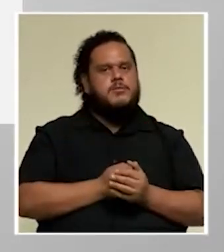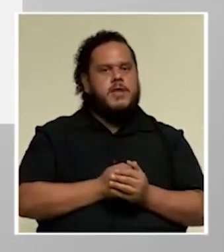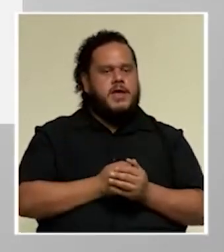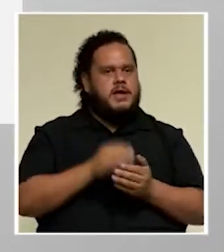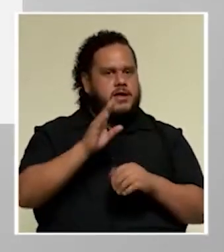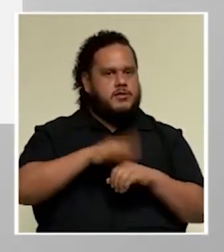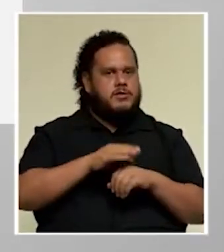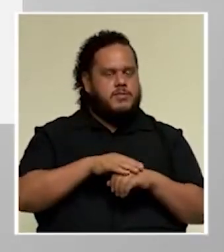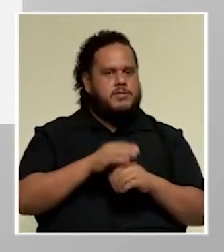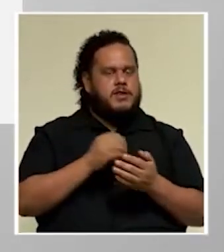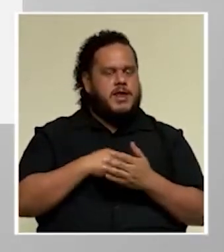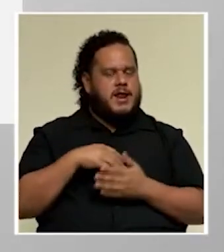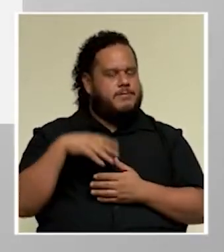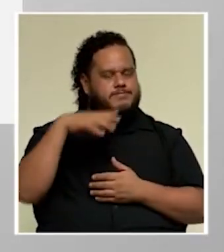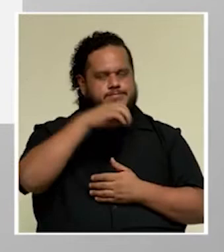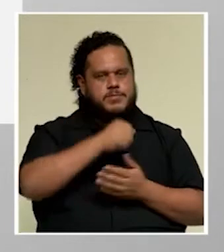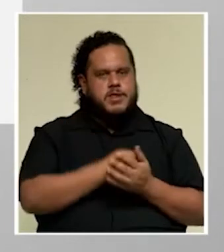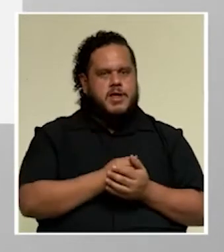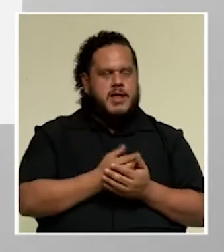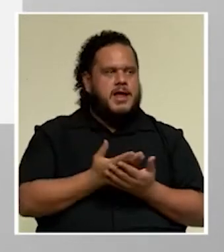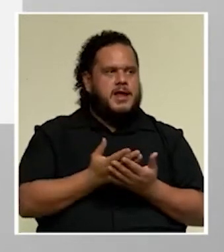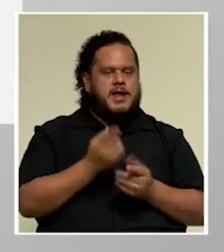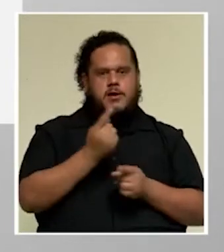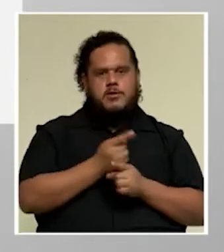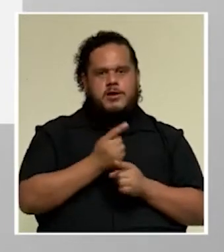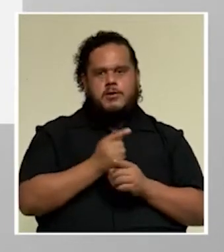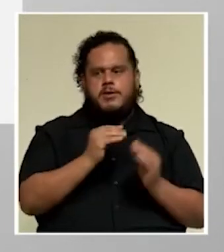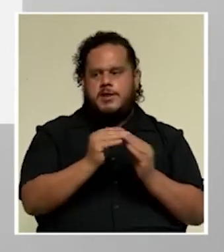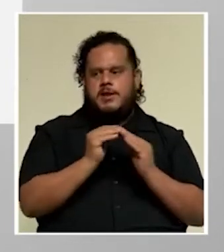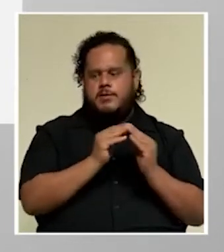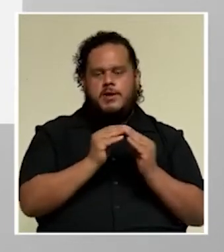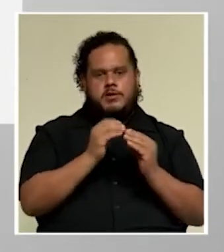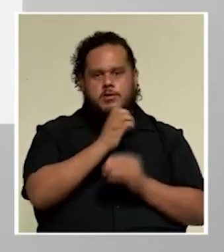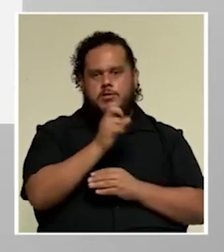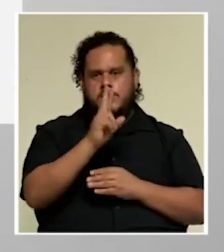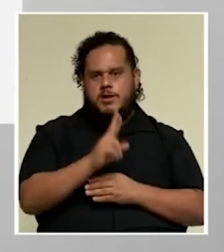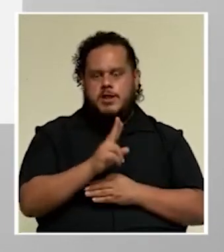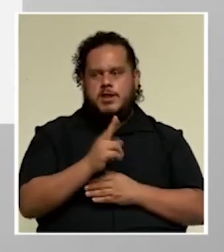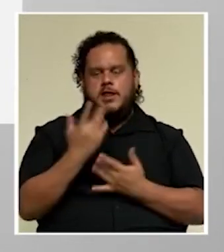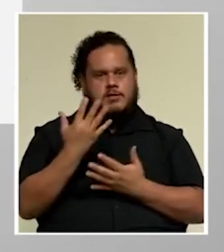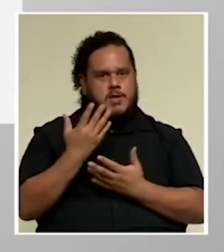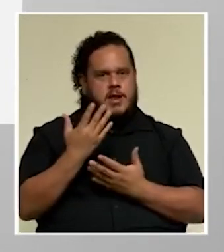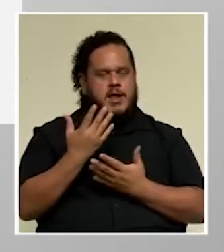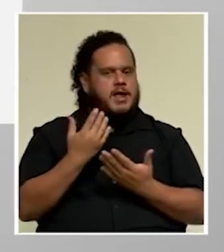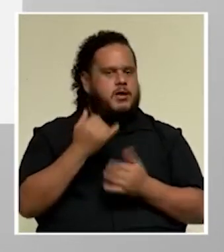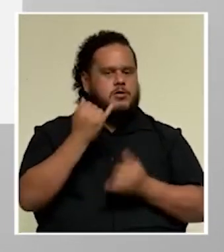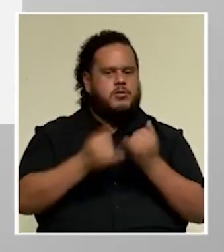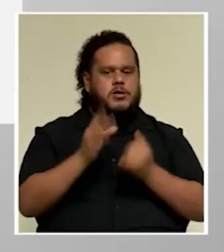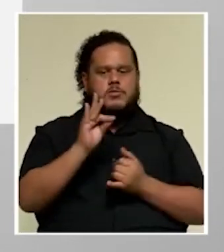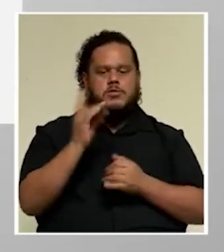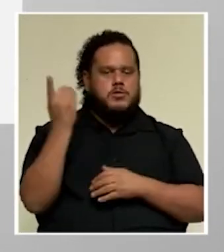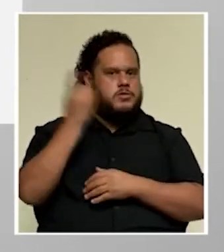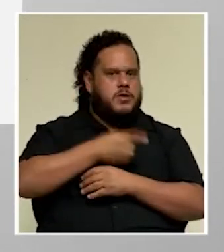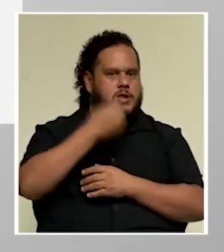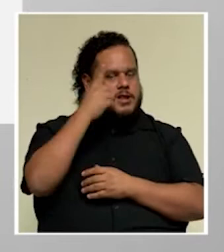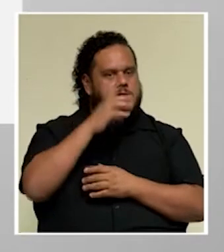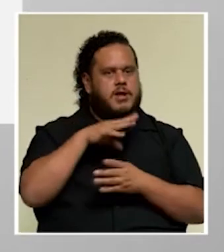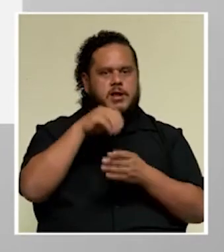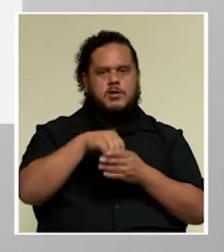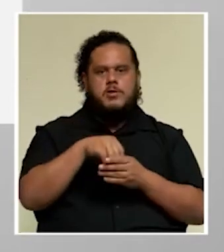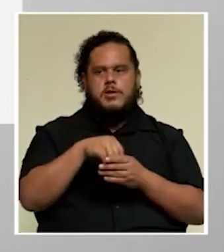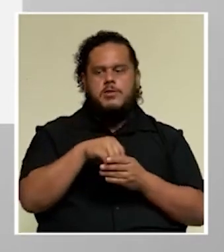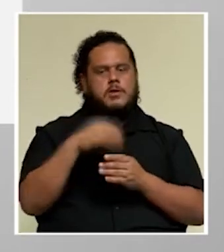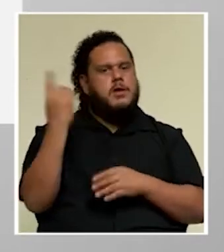permitiera constatar el que efectivamente la población costarricense se espera prácticamente los últimos 8 días, incluido el